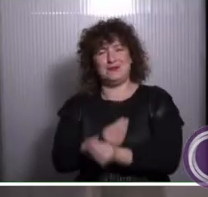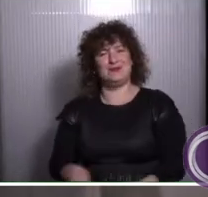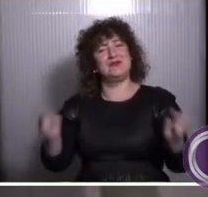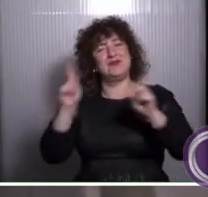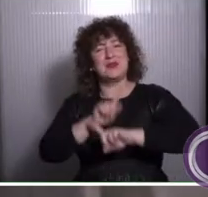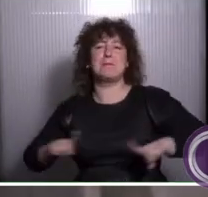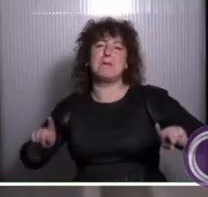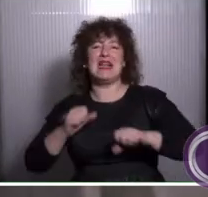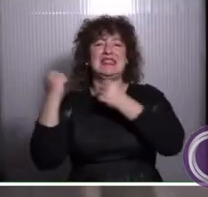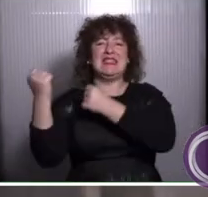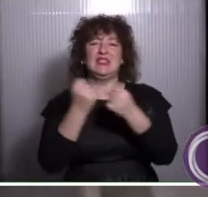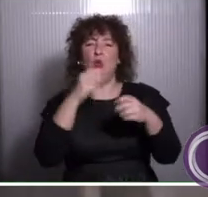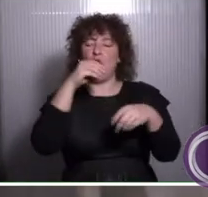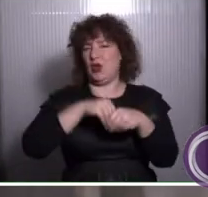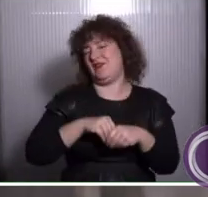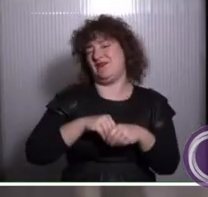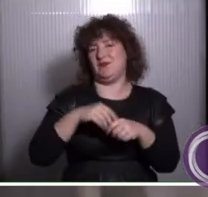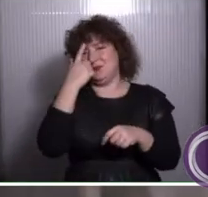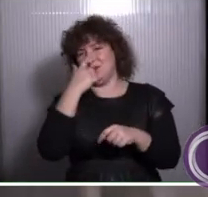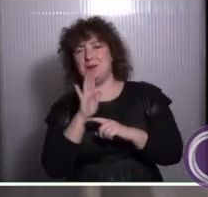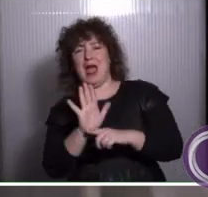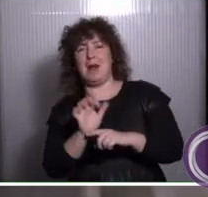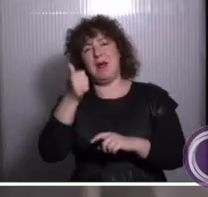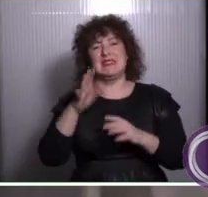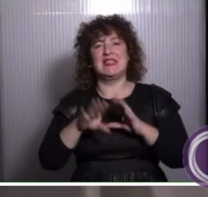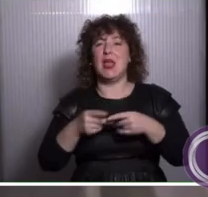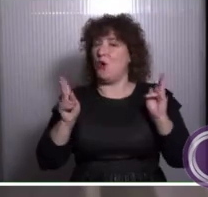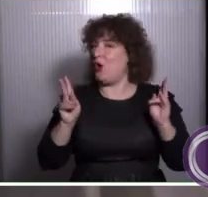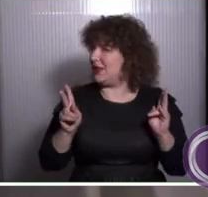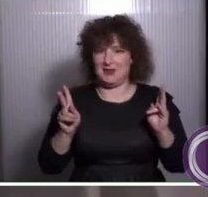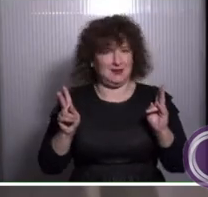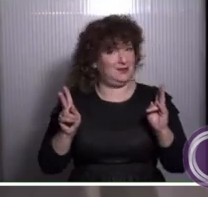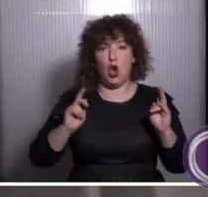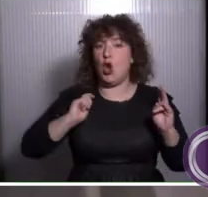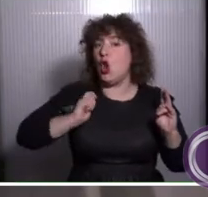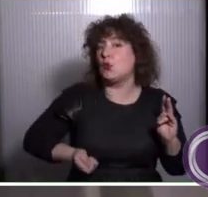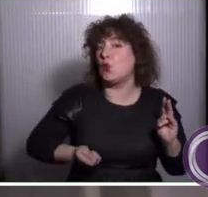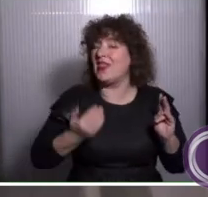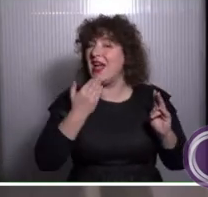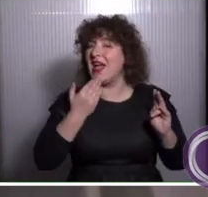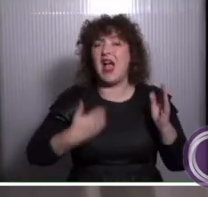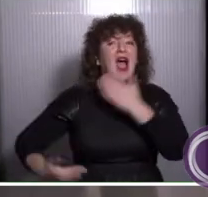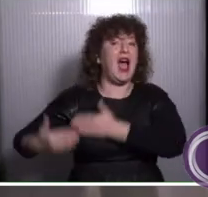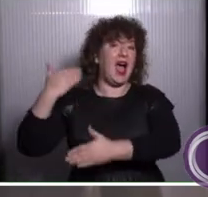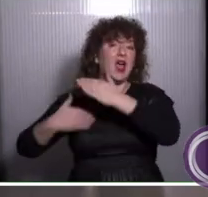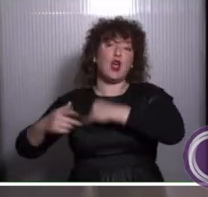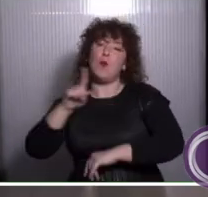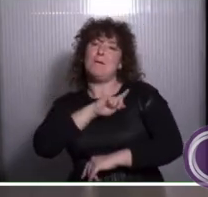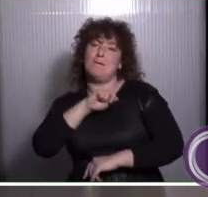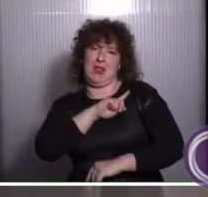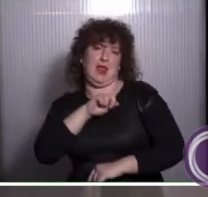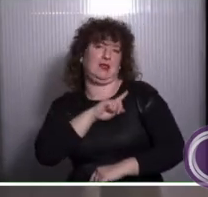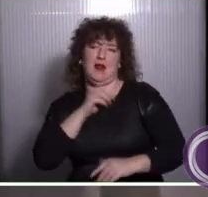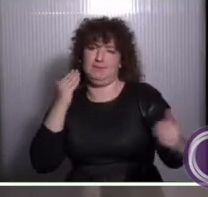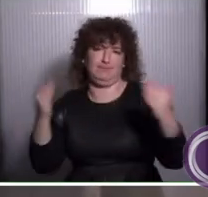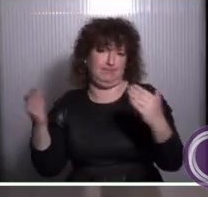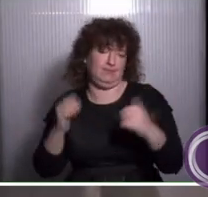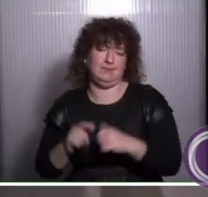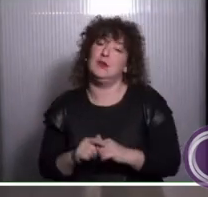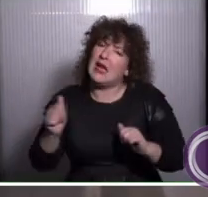más institucionales y más democráticas. Los jueces de hoy actúan como actuaban los militares